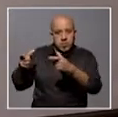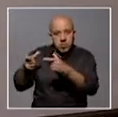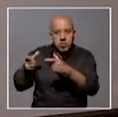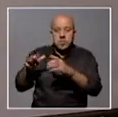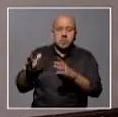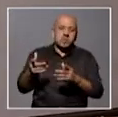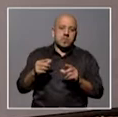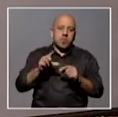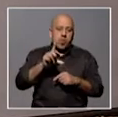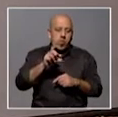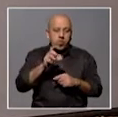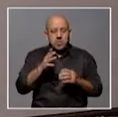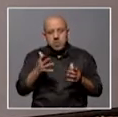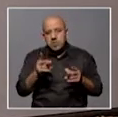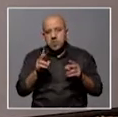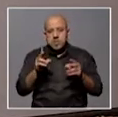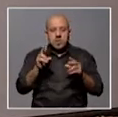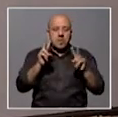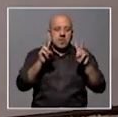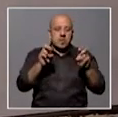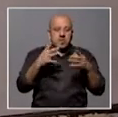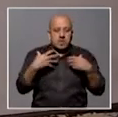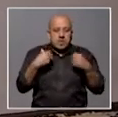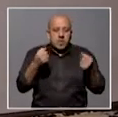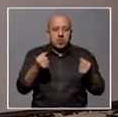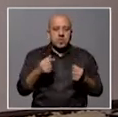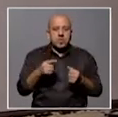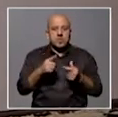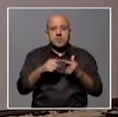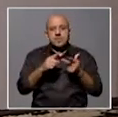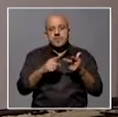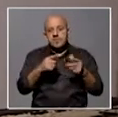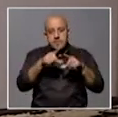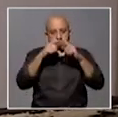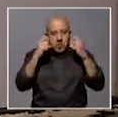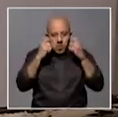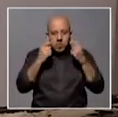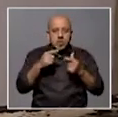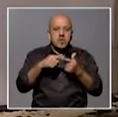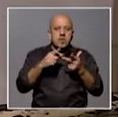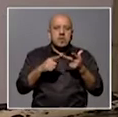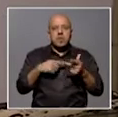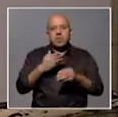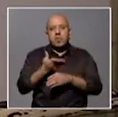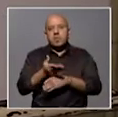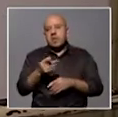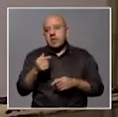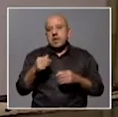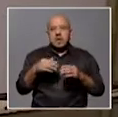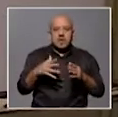recaudos necesarios al ingresar acá al edificio de la Junta Departamental de Montevideo. Bueno, se nos exige a todos los que